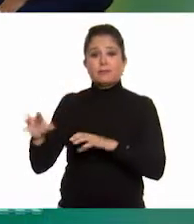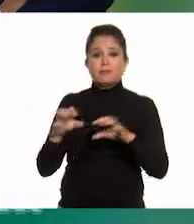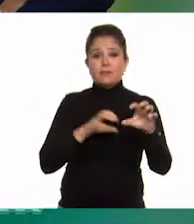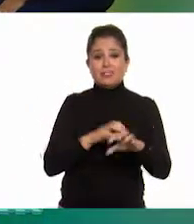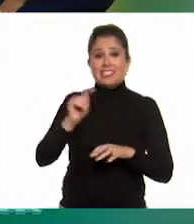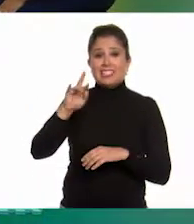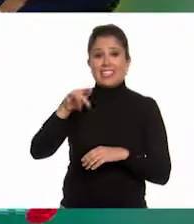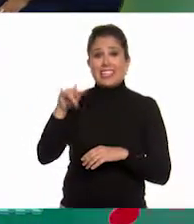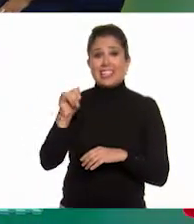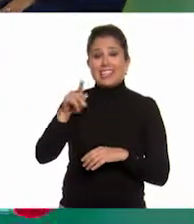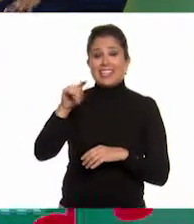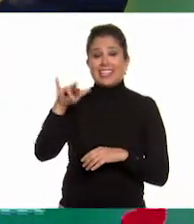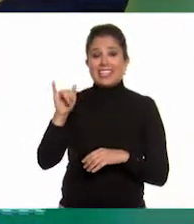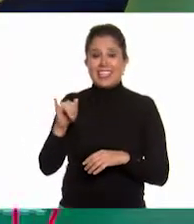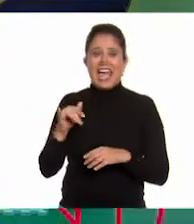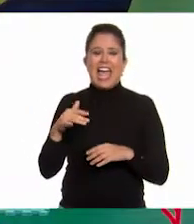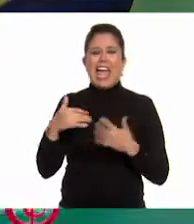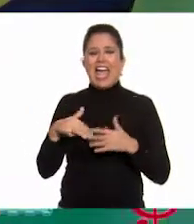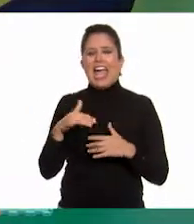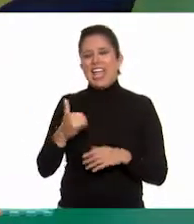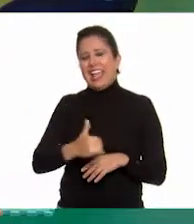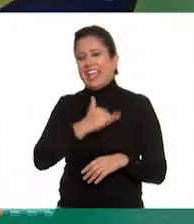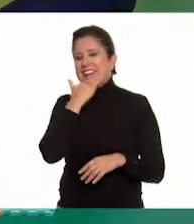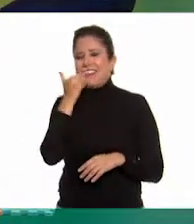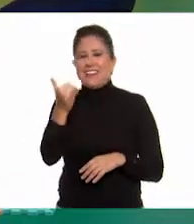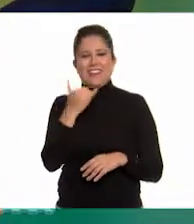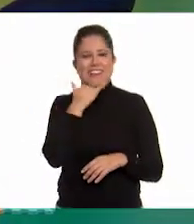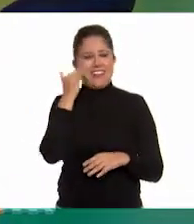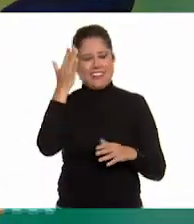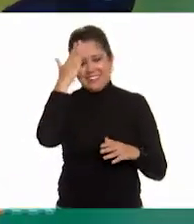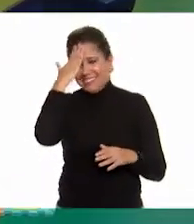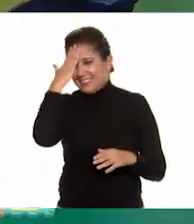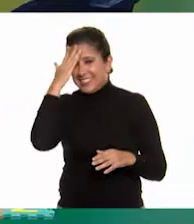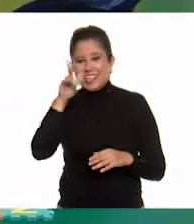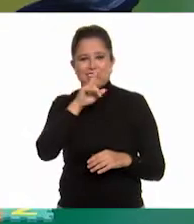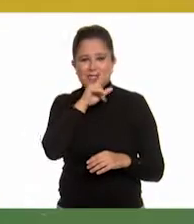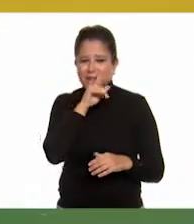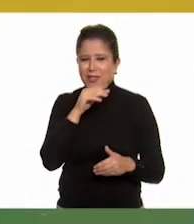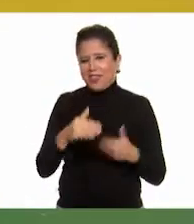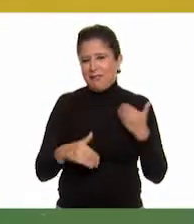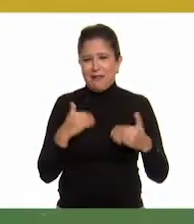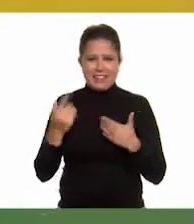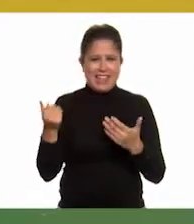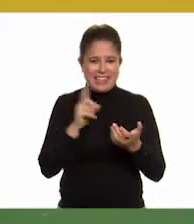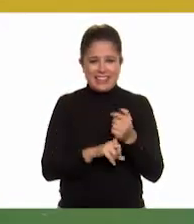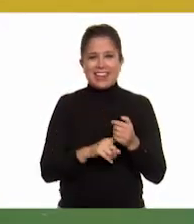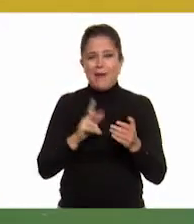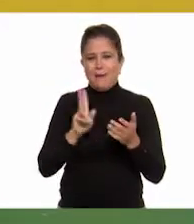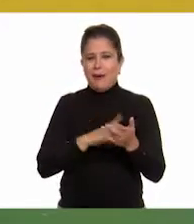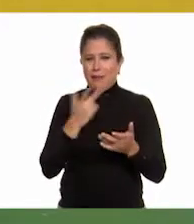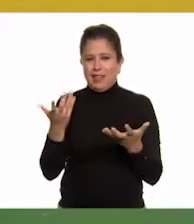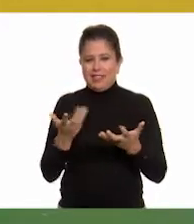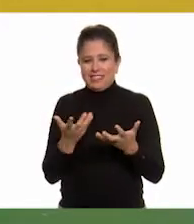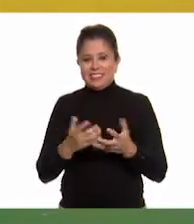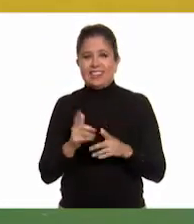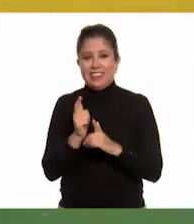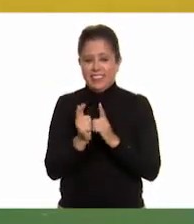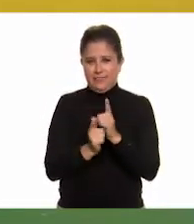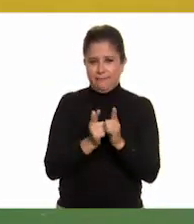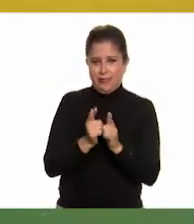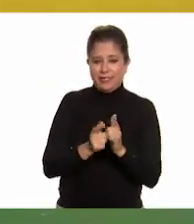triqui. ¡Ay! Nos equivocamos. No se preocupen. Forma parte de la diversión. ¿Sale? Así es. Vamos a intentarlo otra vez.